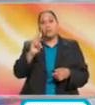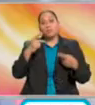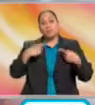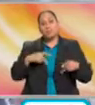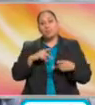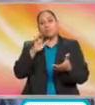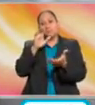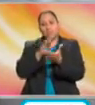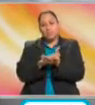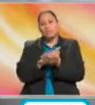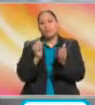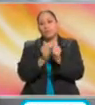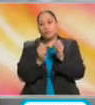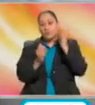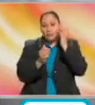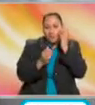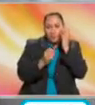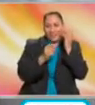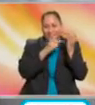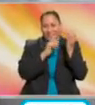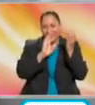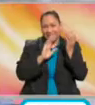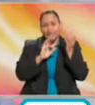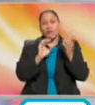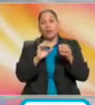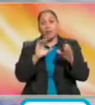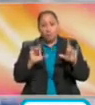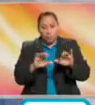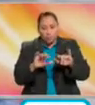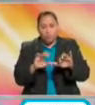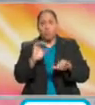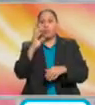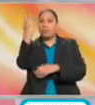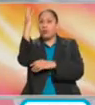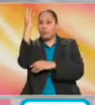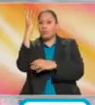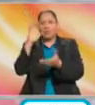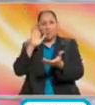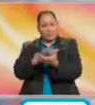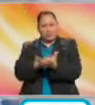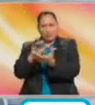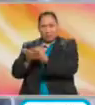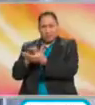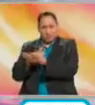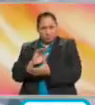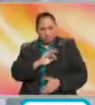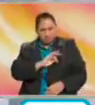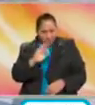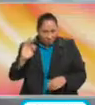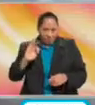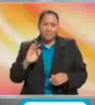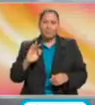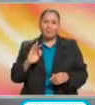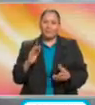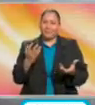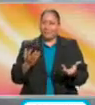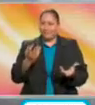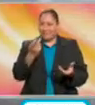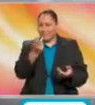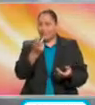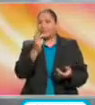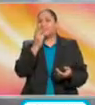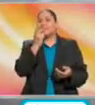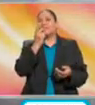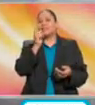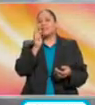celular, con la computadora, con un árbol, y esto evidentemente no tiene nada que ver. Al absurdo. final es, como tú decías, es crear